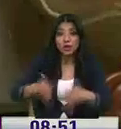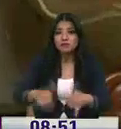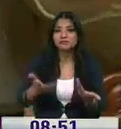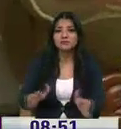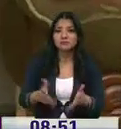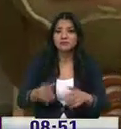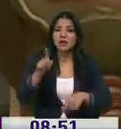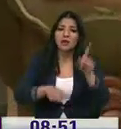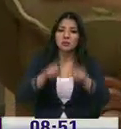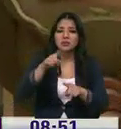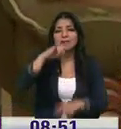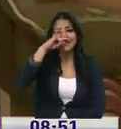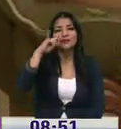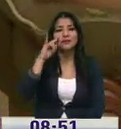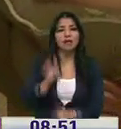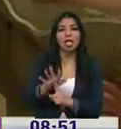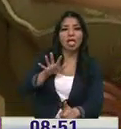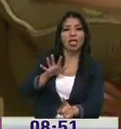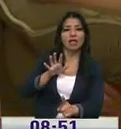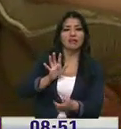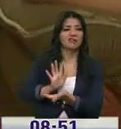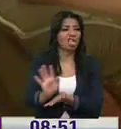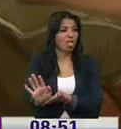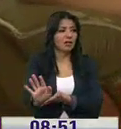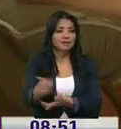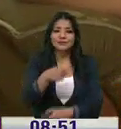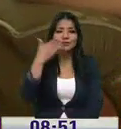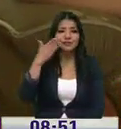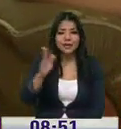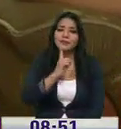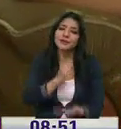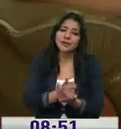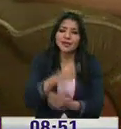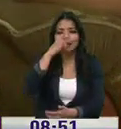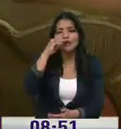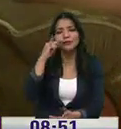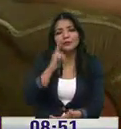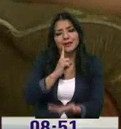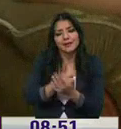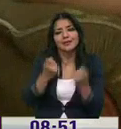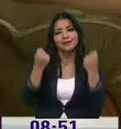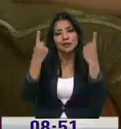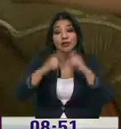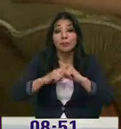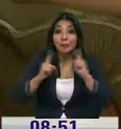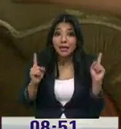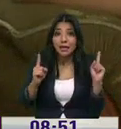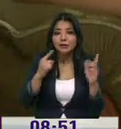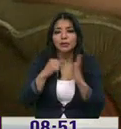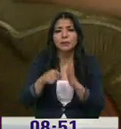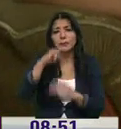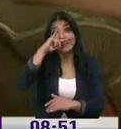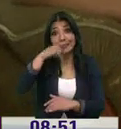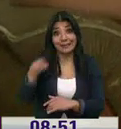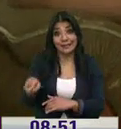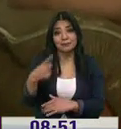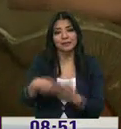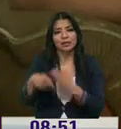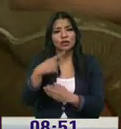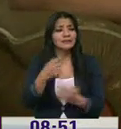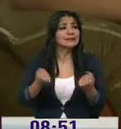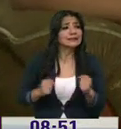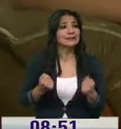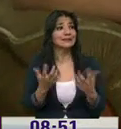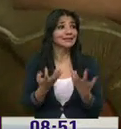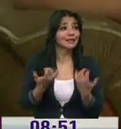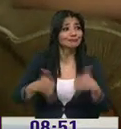que, o sea, se alejan, o sea, pero es por lo que ellos no saben, ¿no? Y son niños. Lo que sí, sí llega días en que él dice, mami, estoy esperando que vengan mis